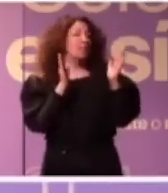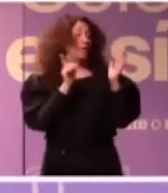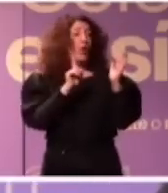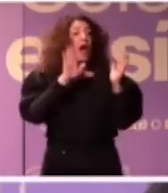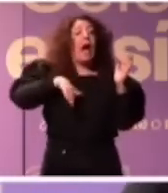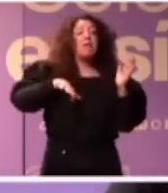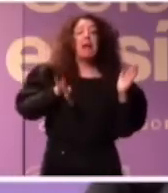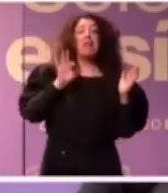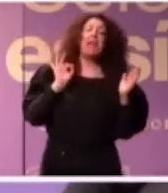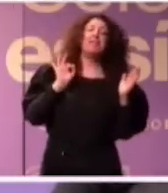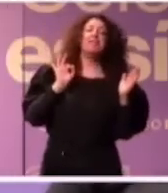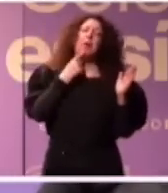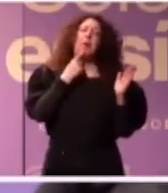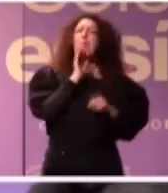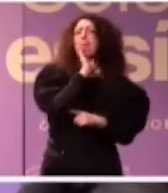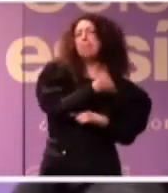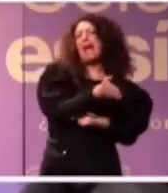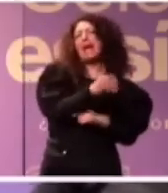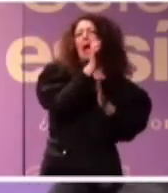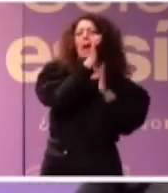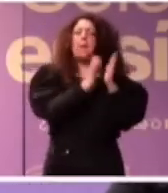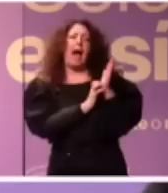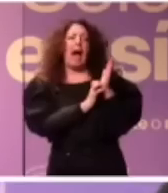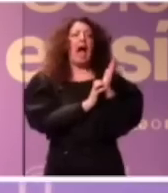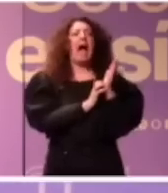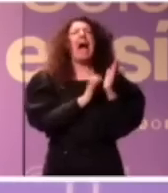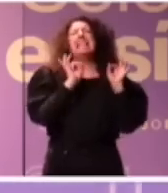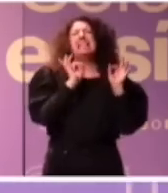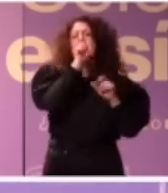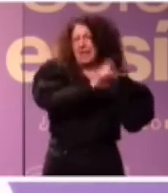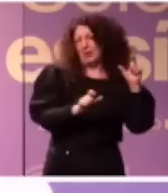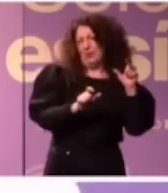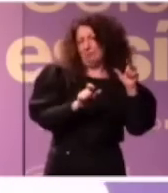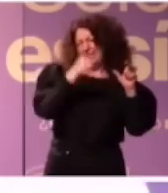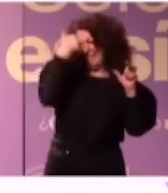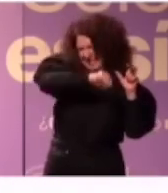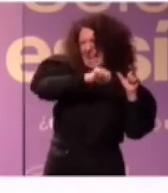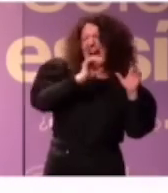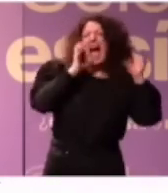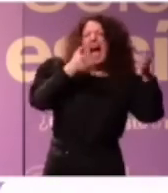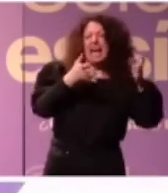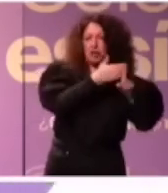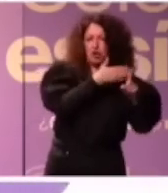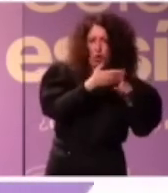decisiones de bajar penas a agresores sexuales. Y